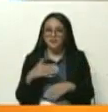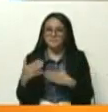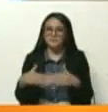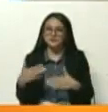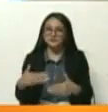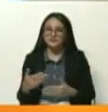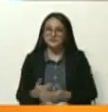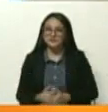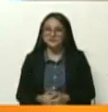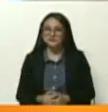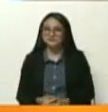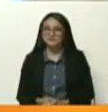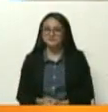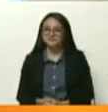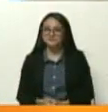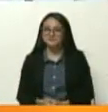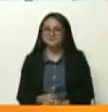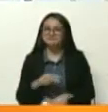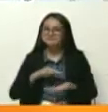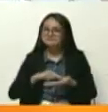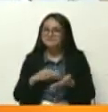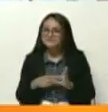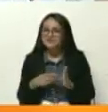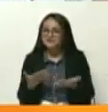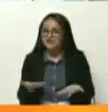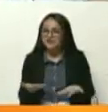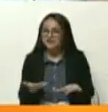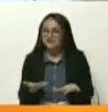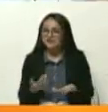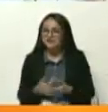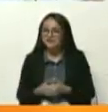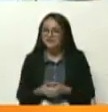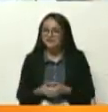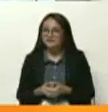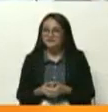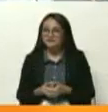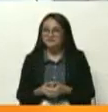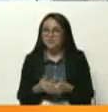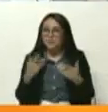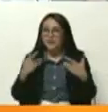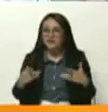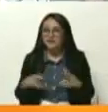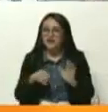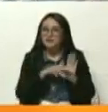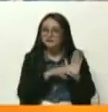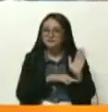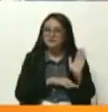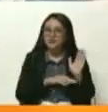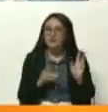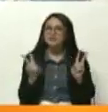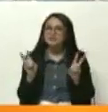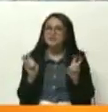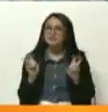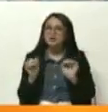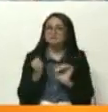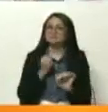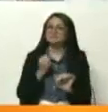proceso. Y esto significa, además de medidas humanitarias, asuntos que lleven a